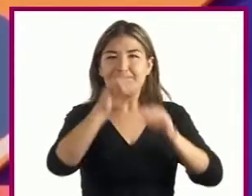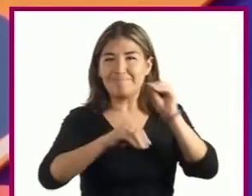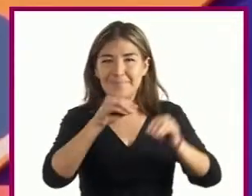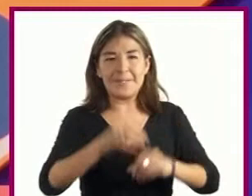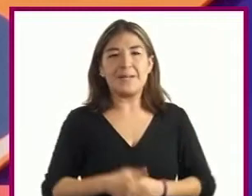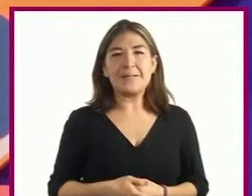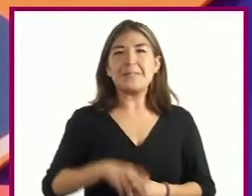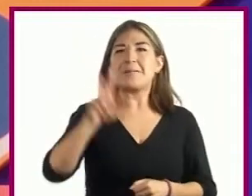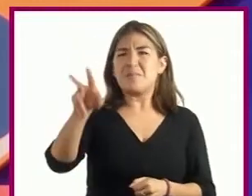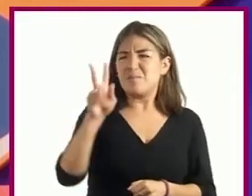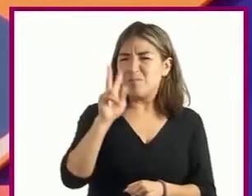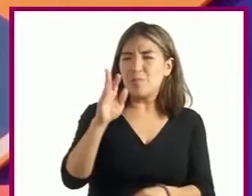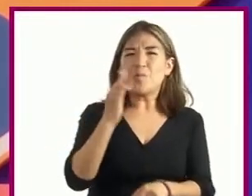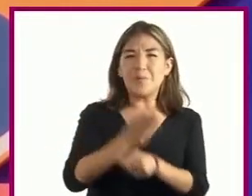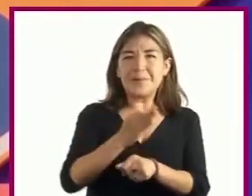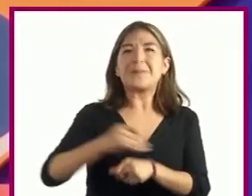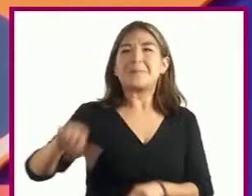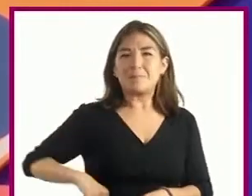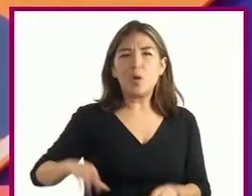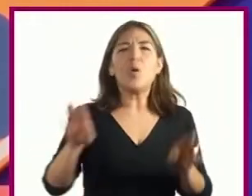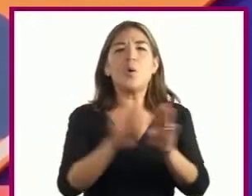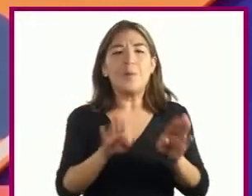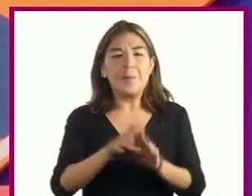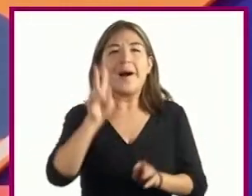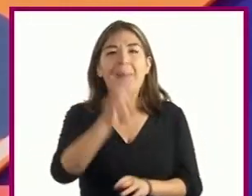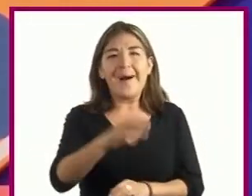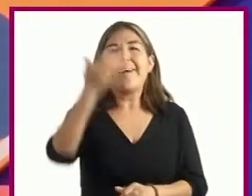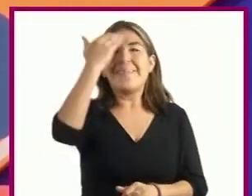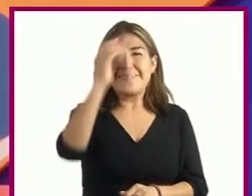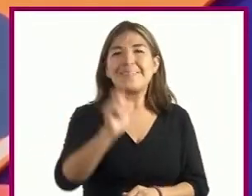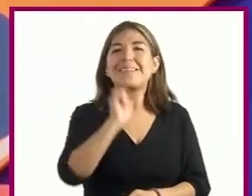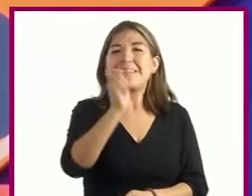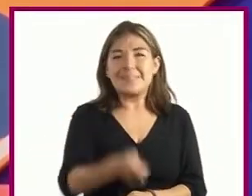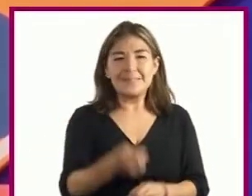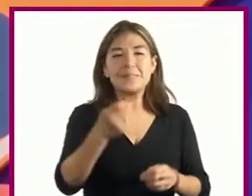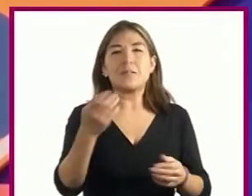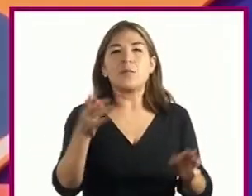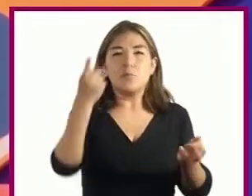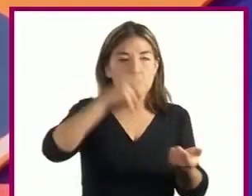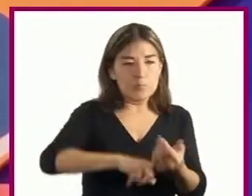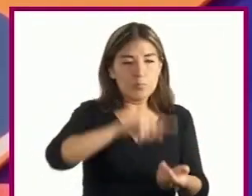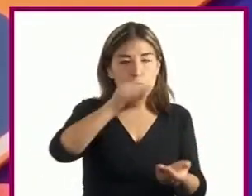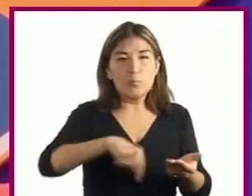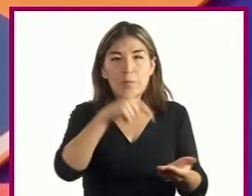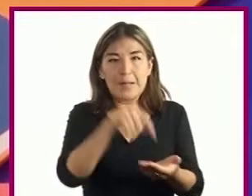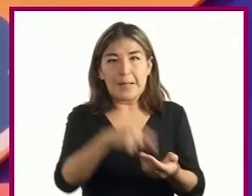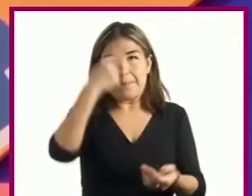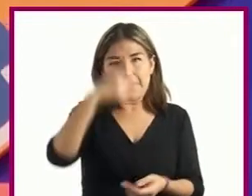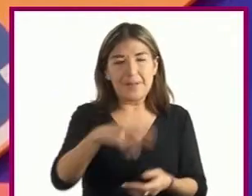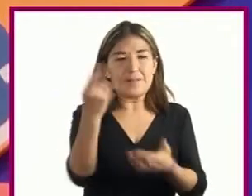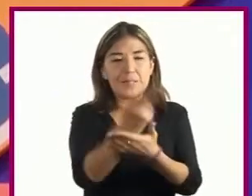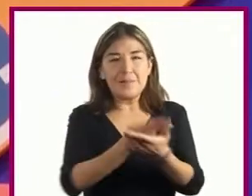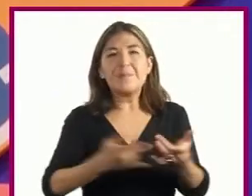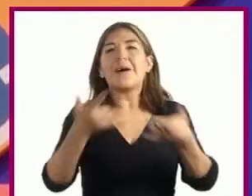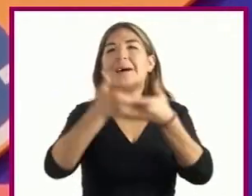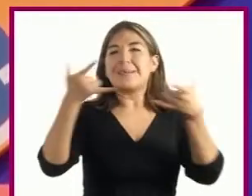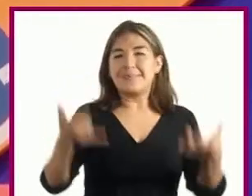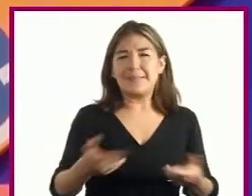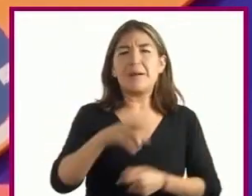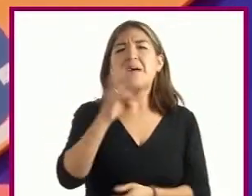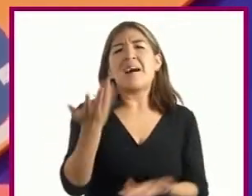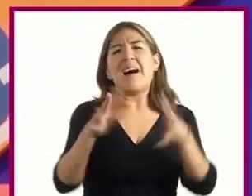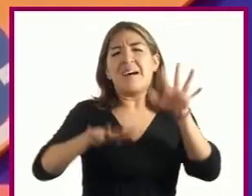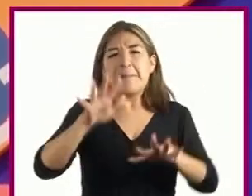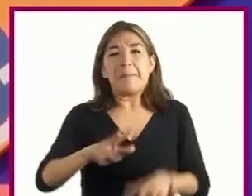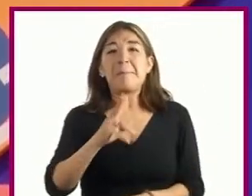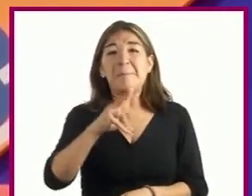muy interesante, ya que nos permite conocer la importancia que tiene el espacio en una historieta. En ocasiones las palabras no